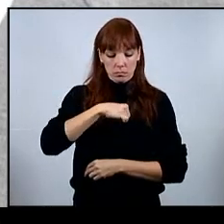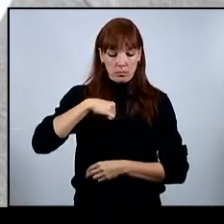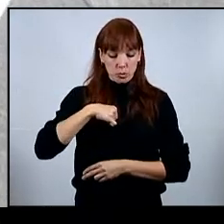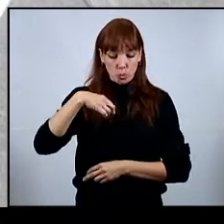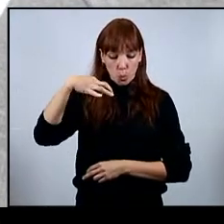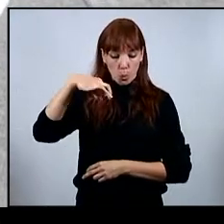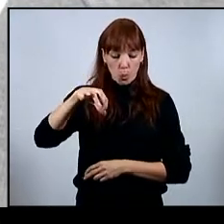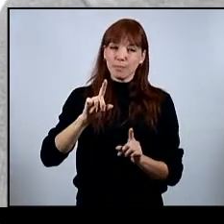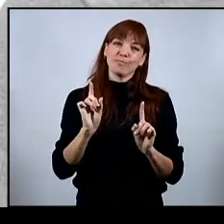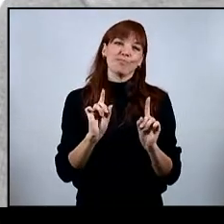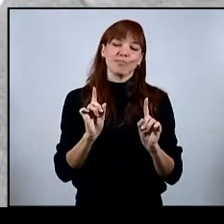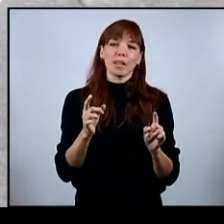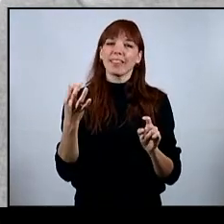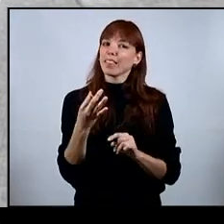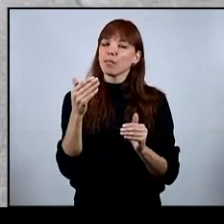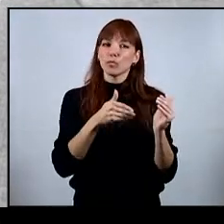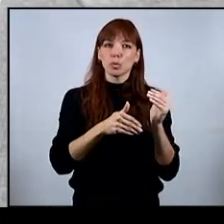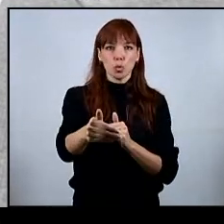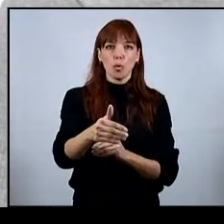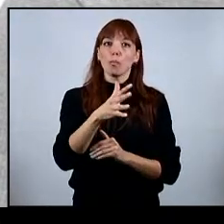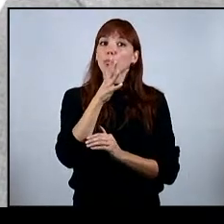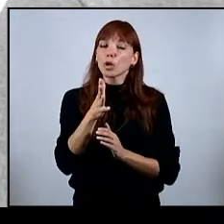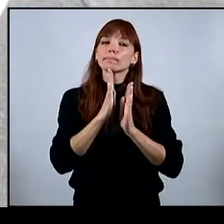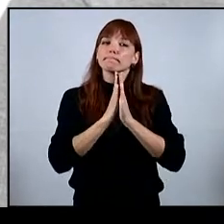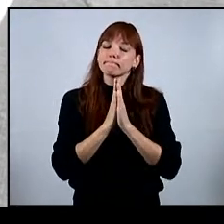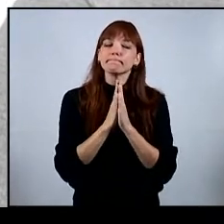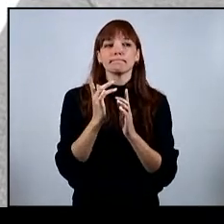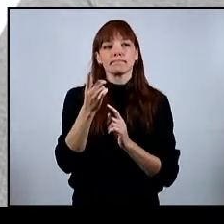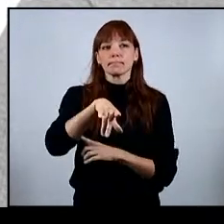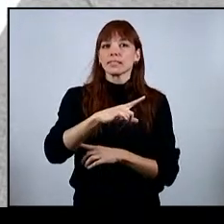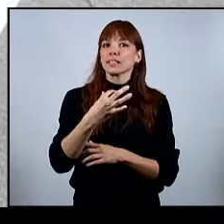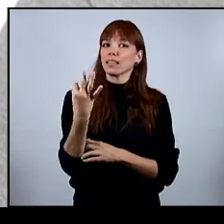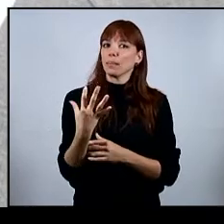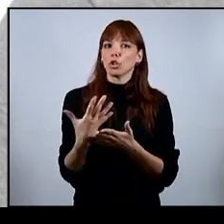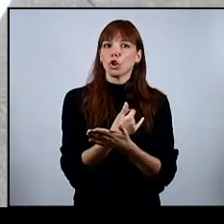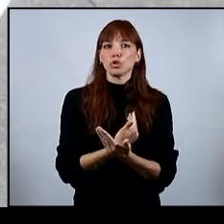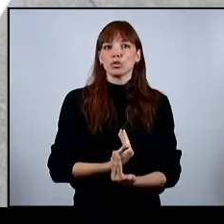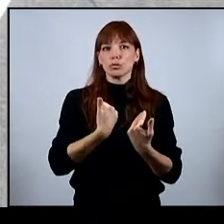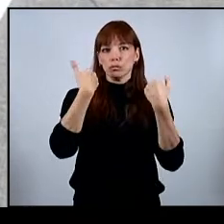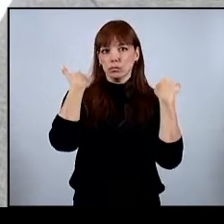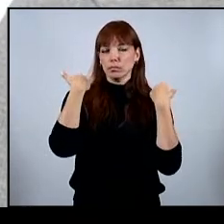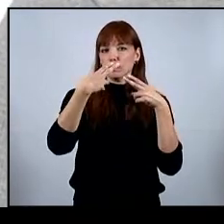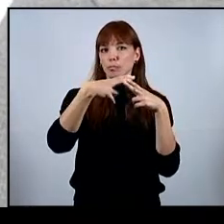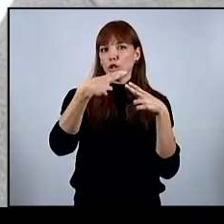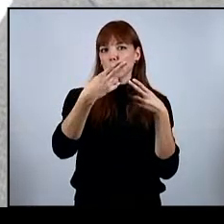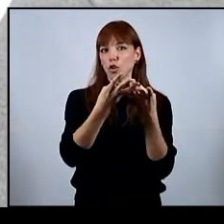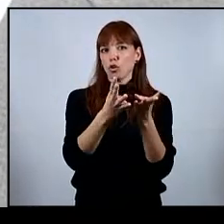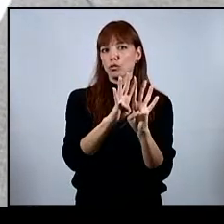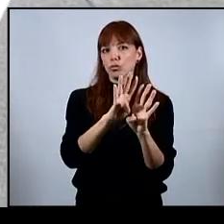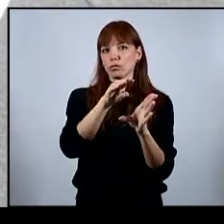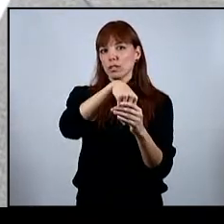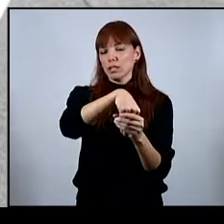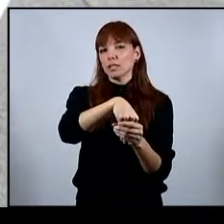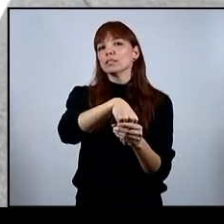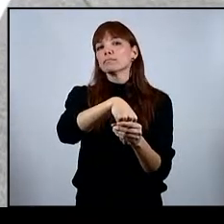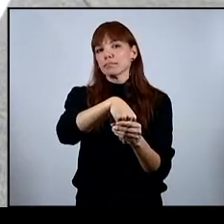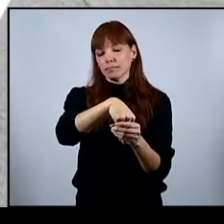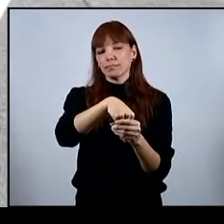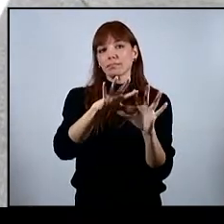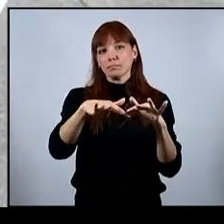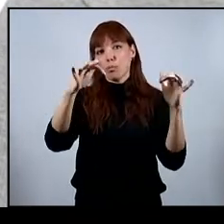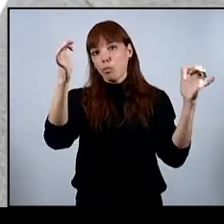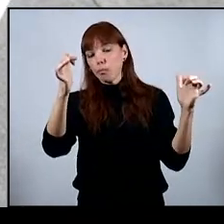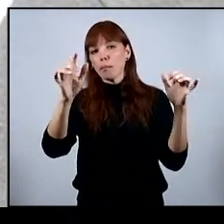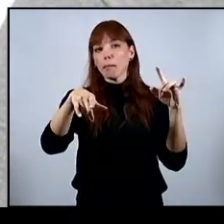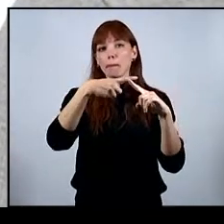únicamente en el corto plazo. Es una llamada a la responsabilidad de los políticos que están en nuestra Cámara y